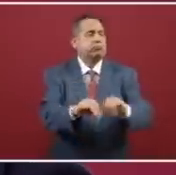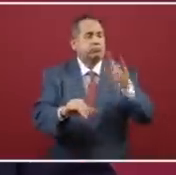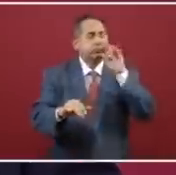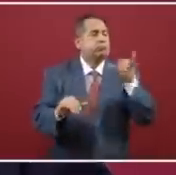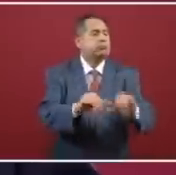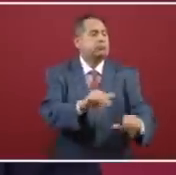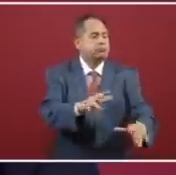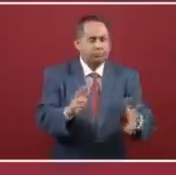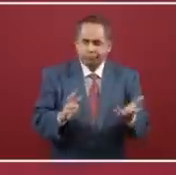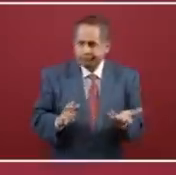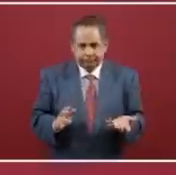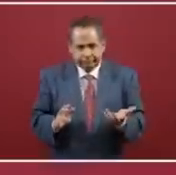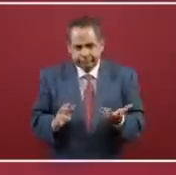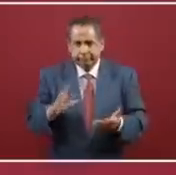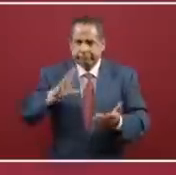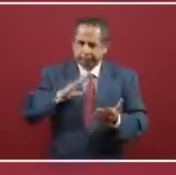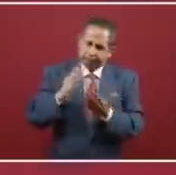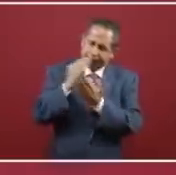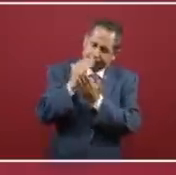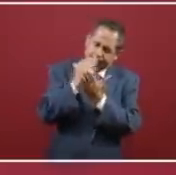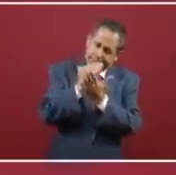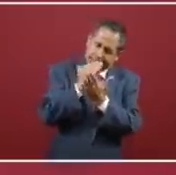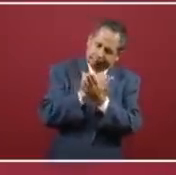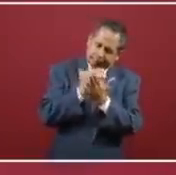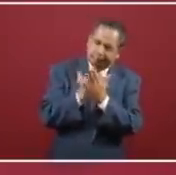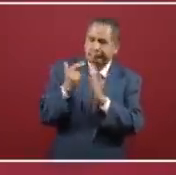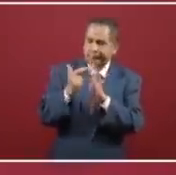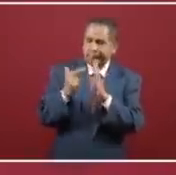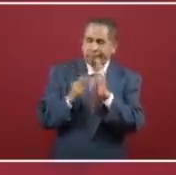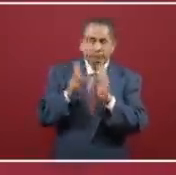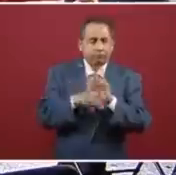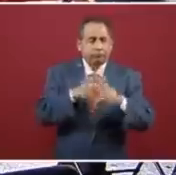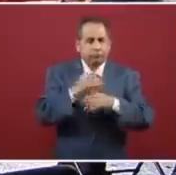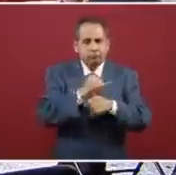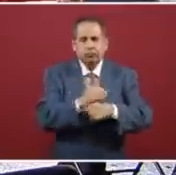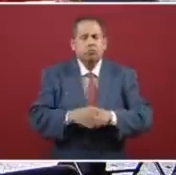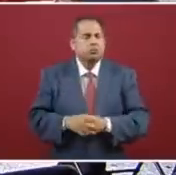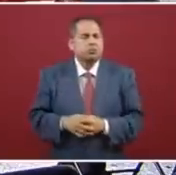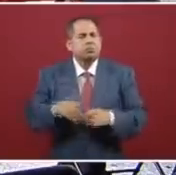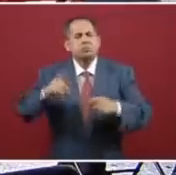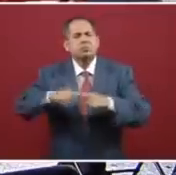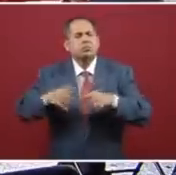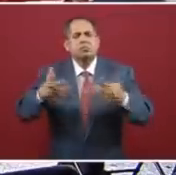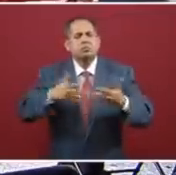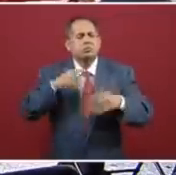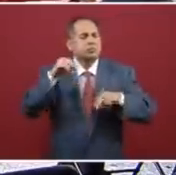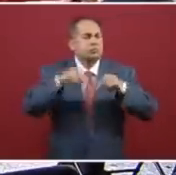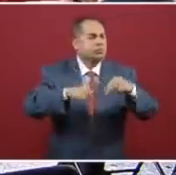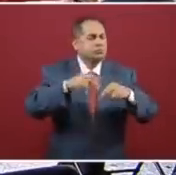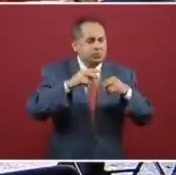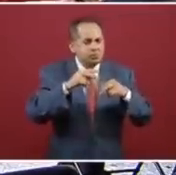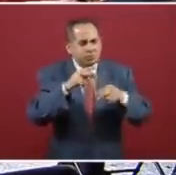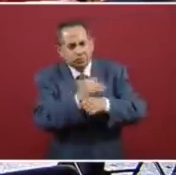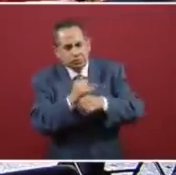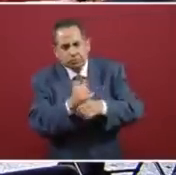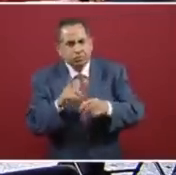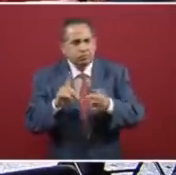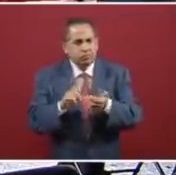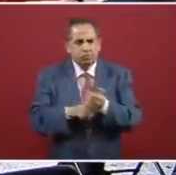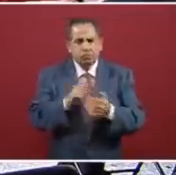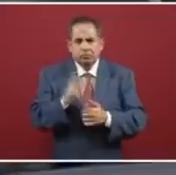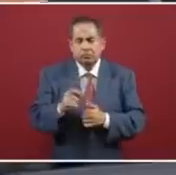m lo que hay todo un procedimiento dictado por la norma y quienes están desarrollando estas verificaciones